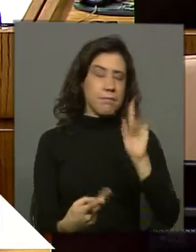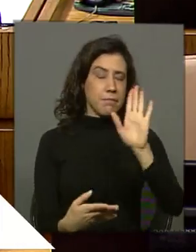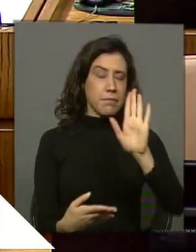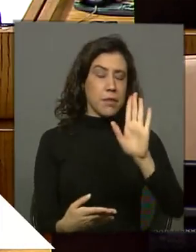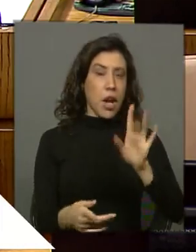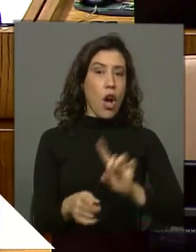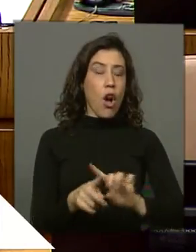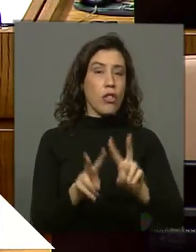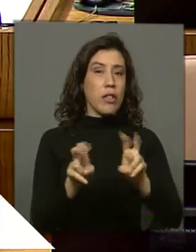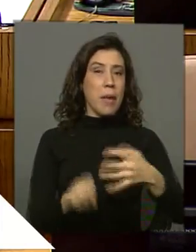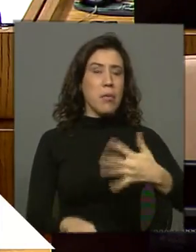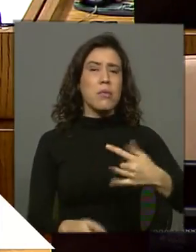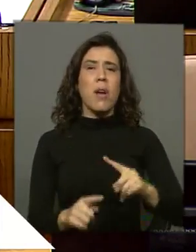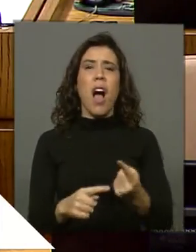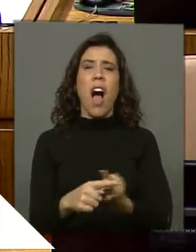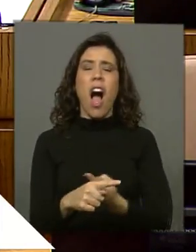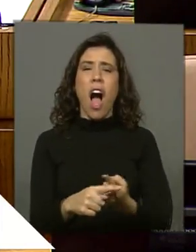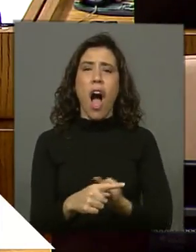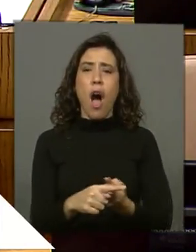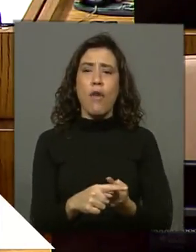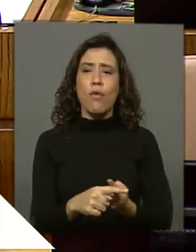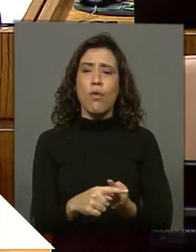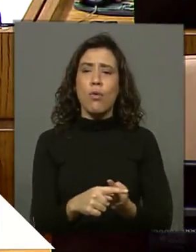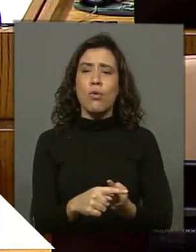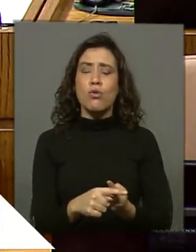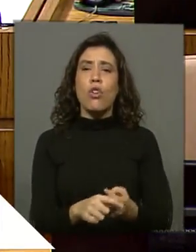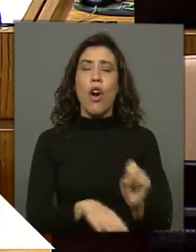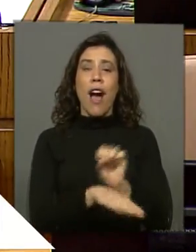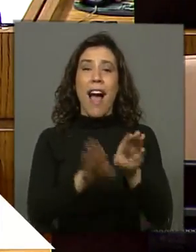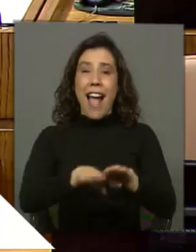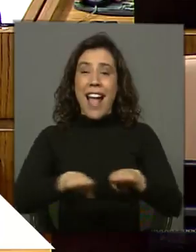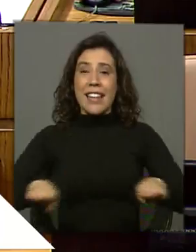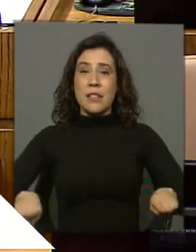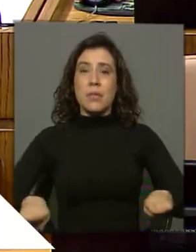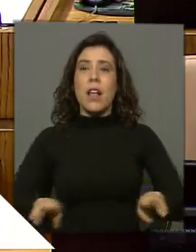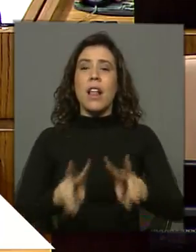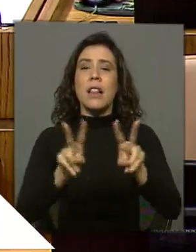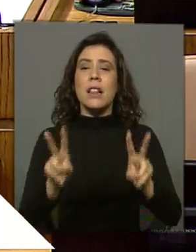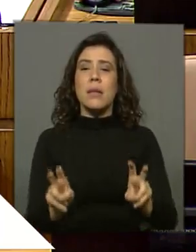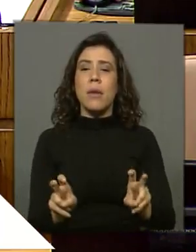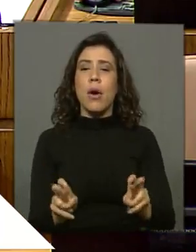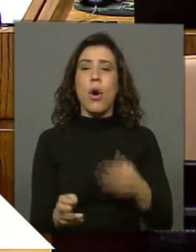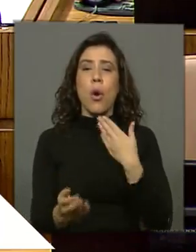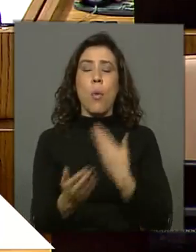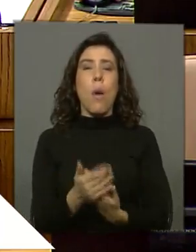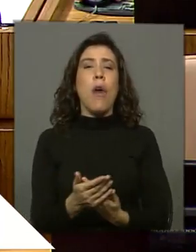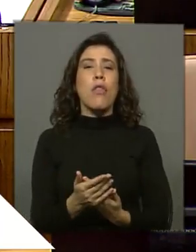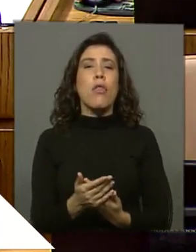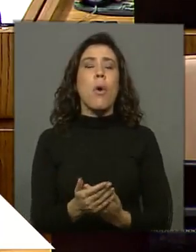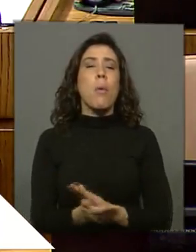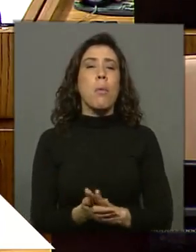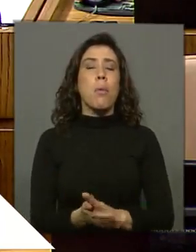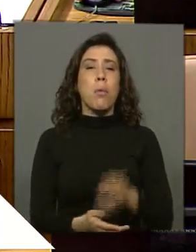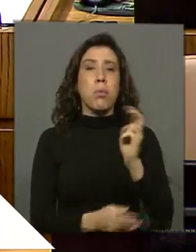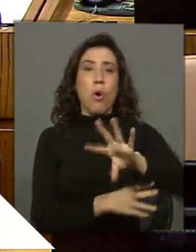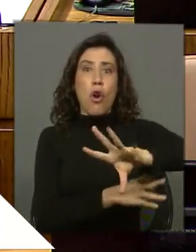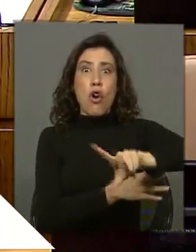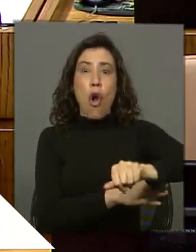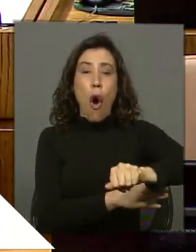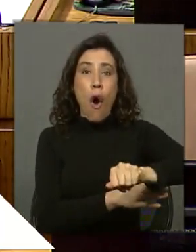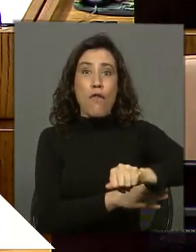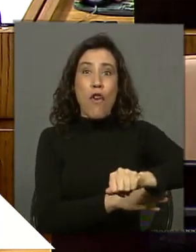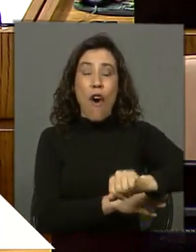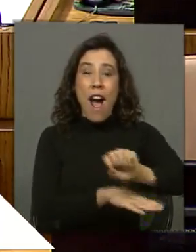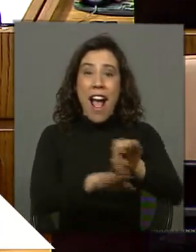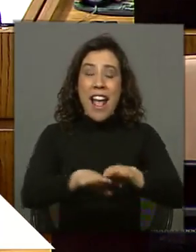cosa que es muy relevante en el abuso de los estacionamientos tiene que ver con cuando ocurría un robo al interior de dicho